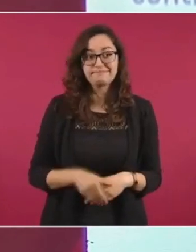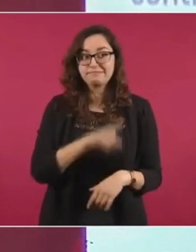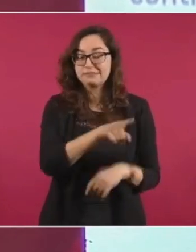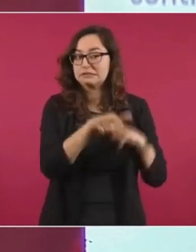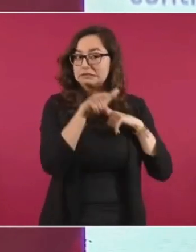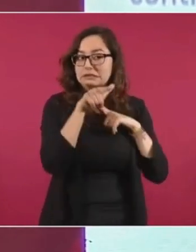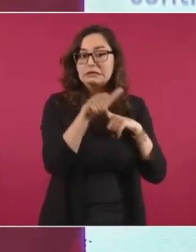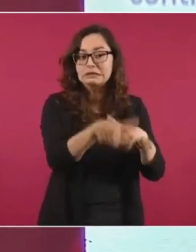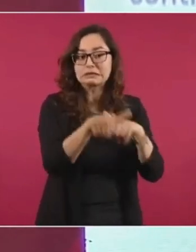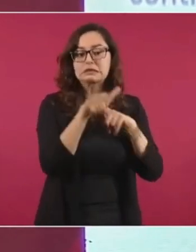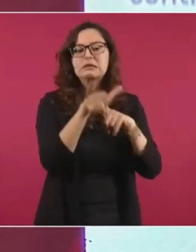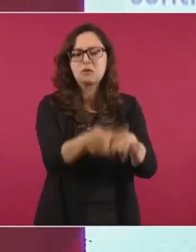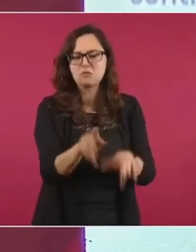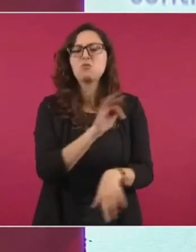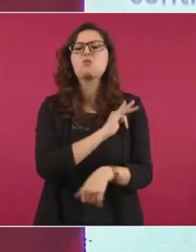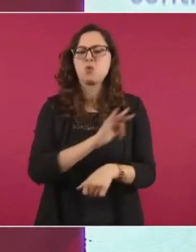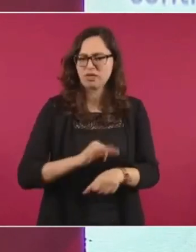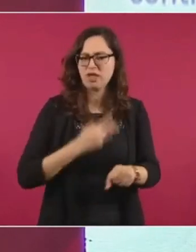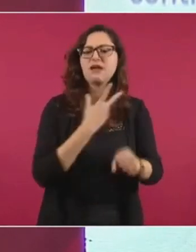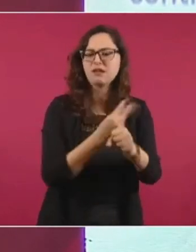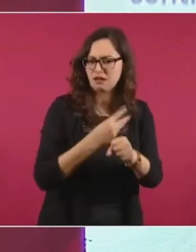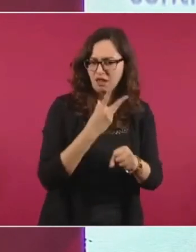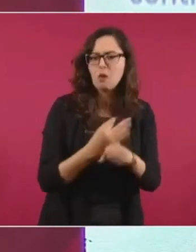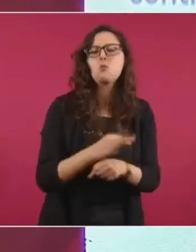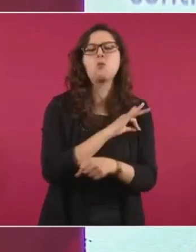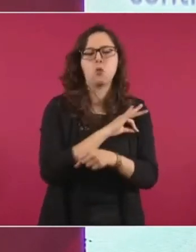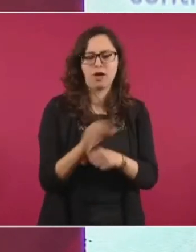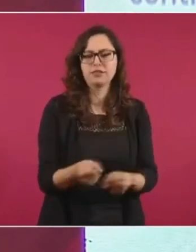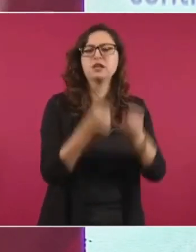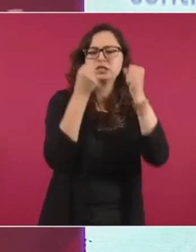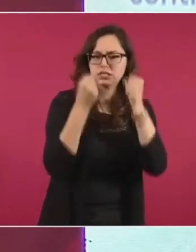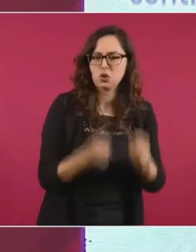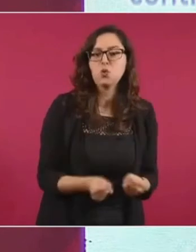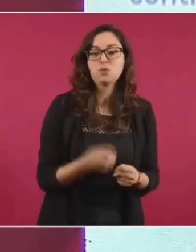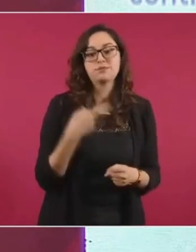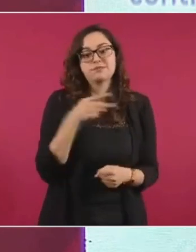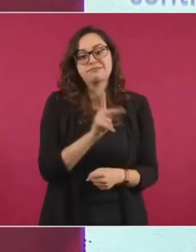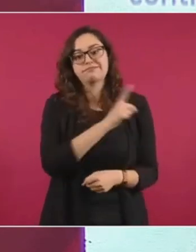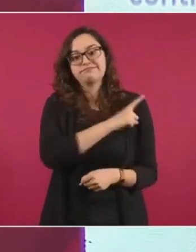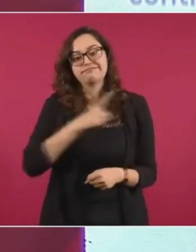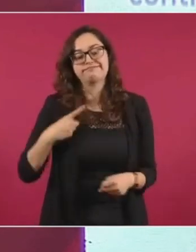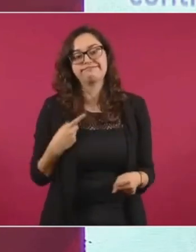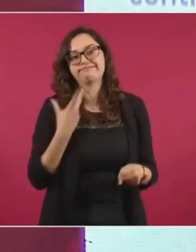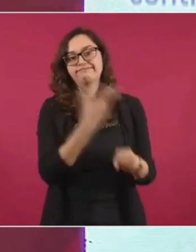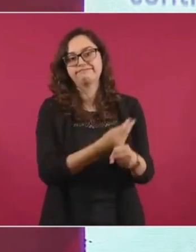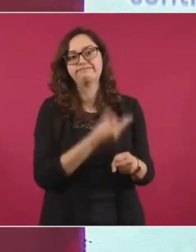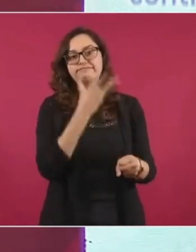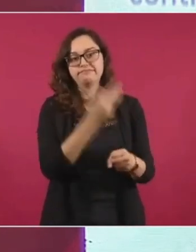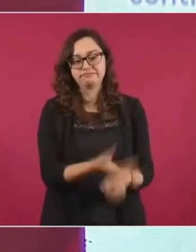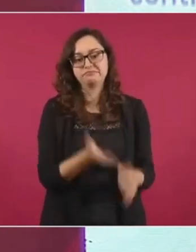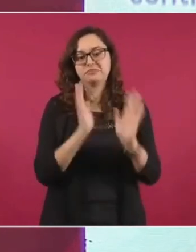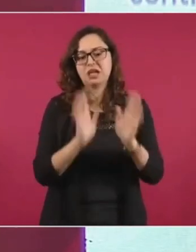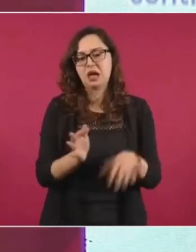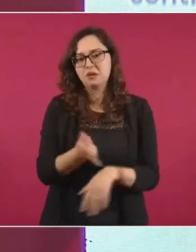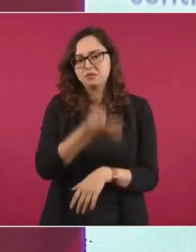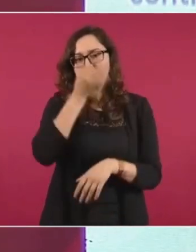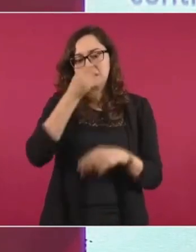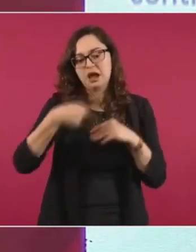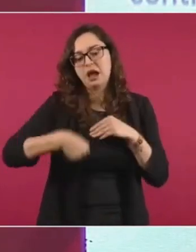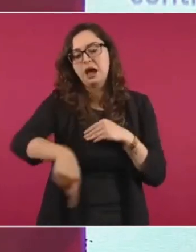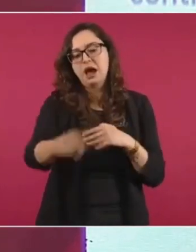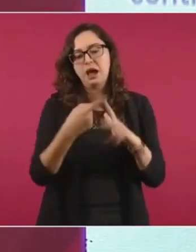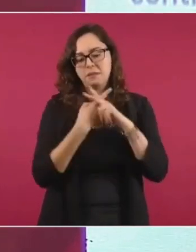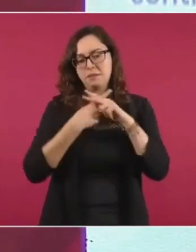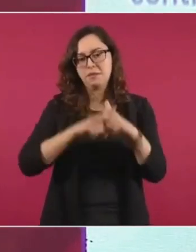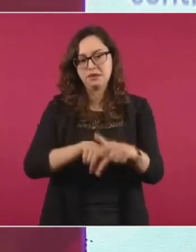ya está iniciando en realidad, ya están todos los estudios y en unos días ya comienza el trabajo. Importante que